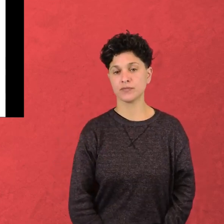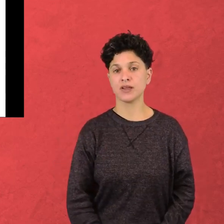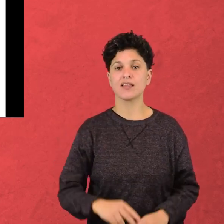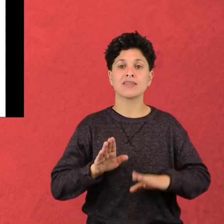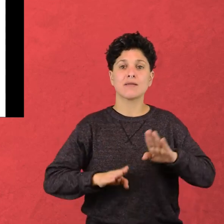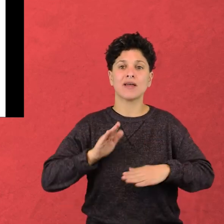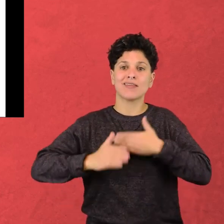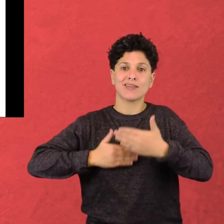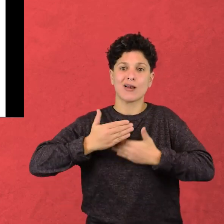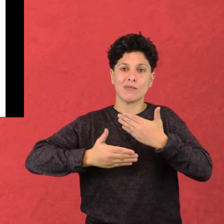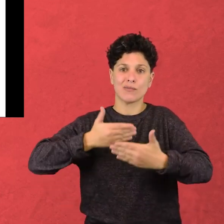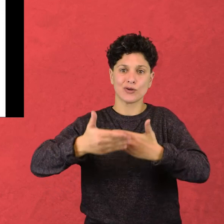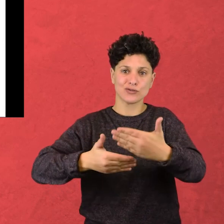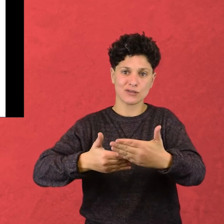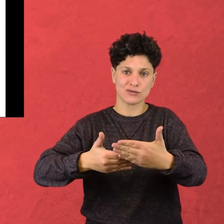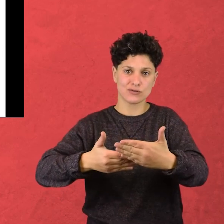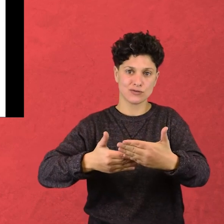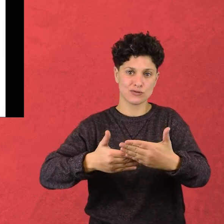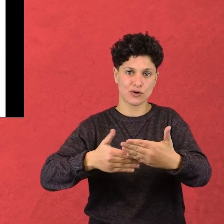parte adquirida